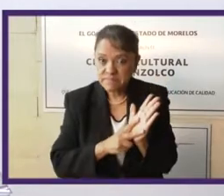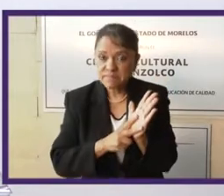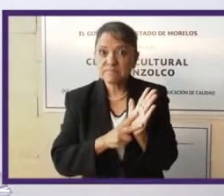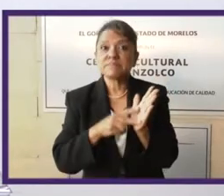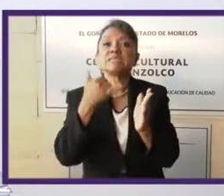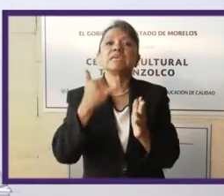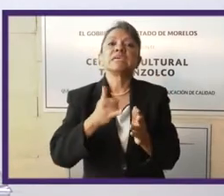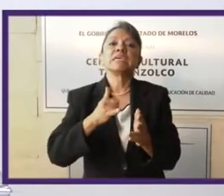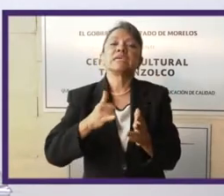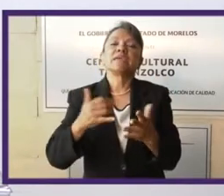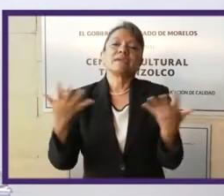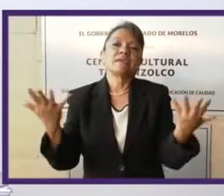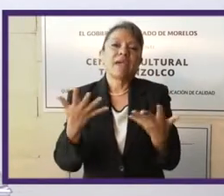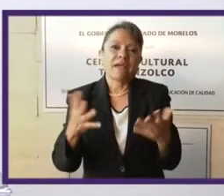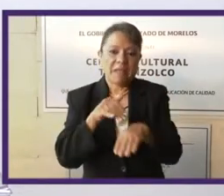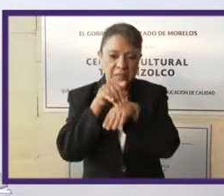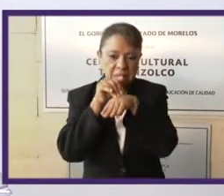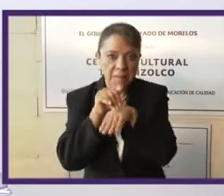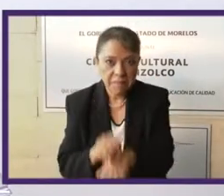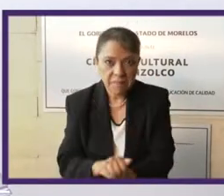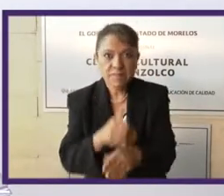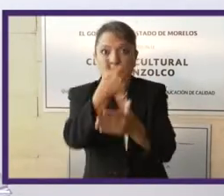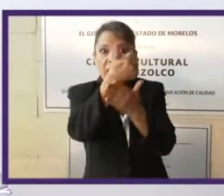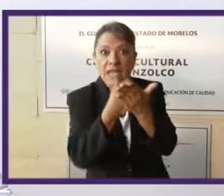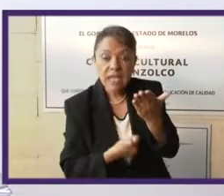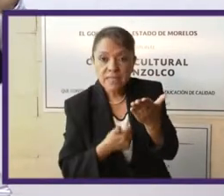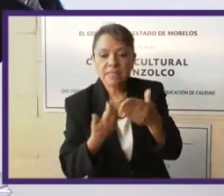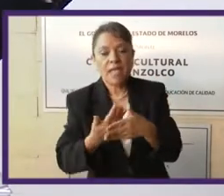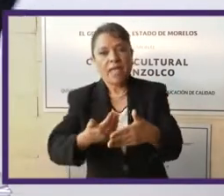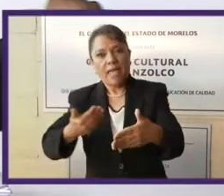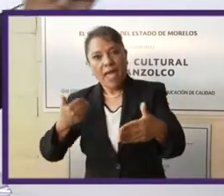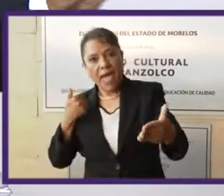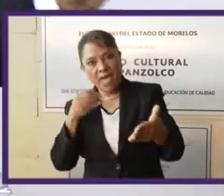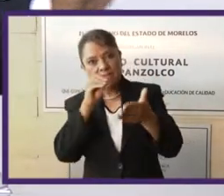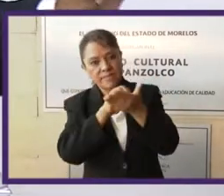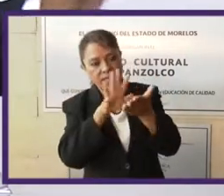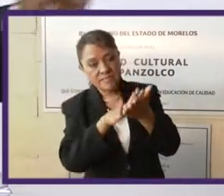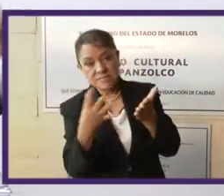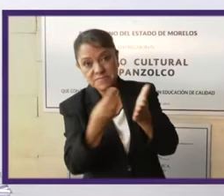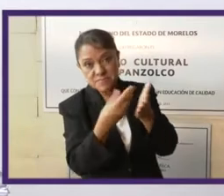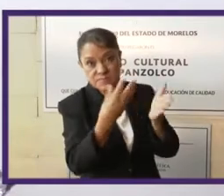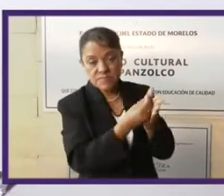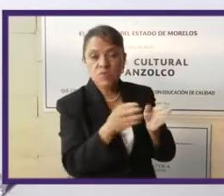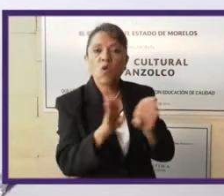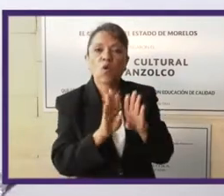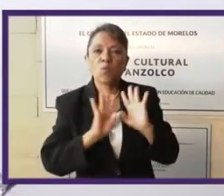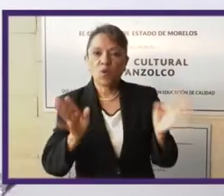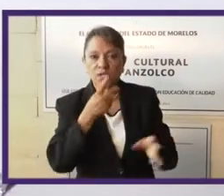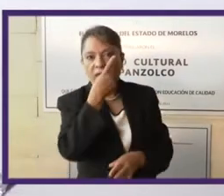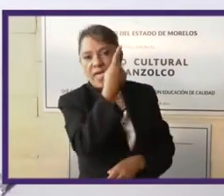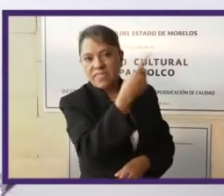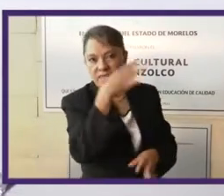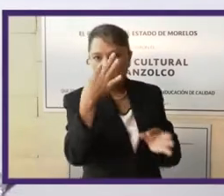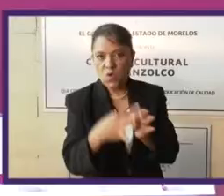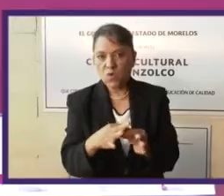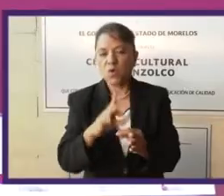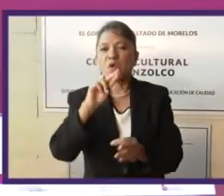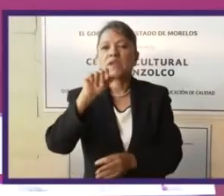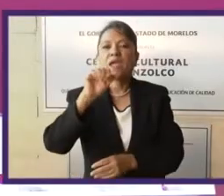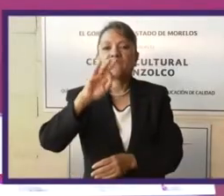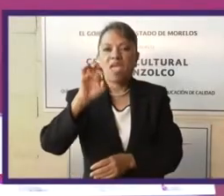de que va a acatar la agenda previamente construida como lo ha señalado acertadamente rafael